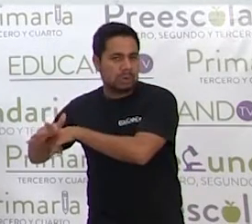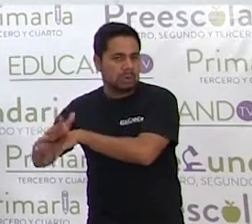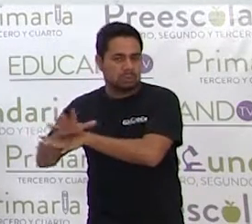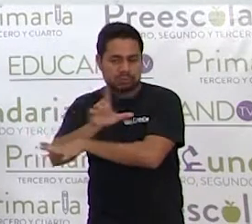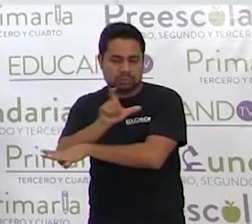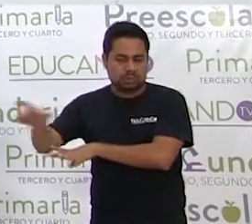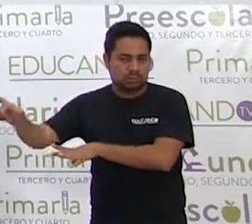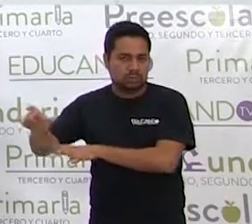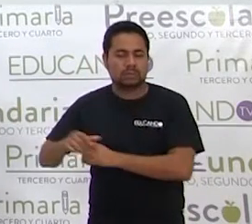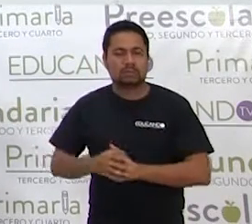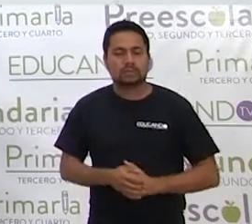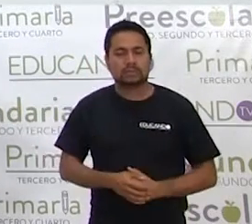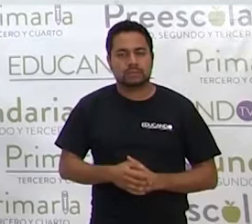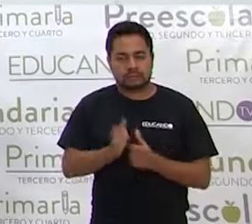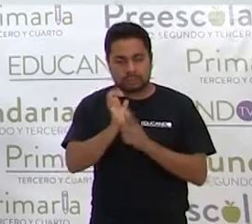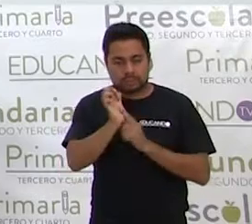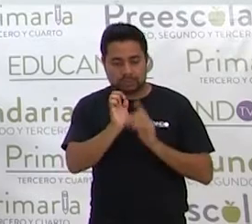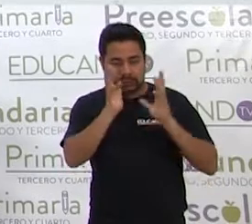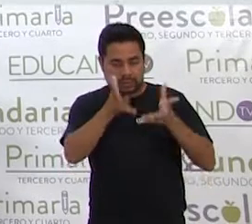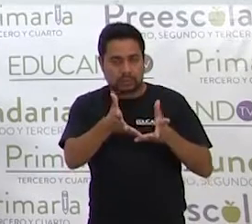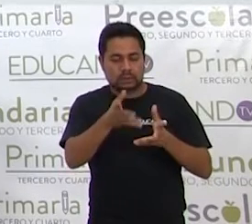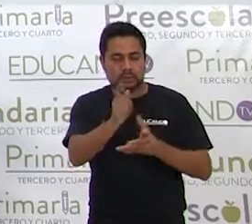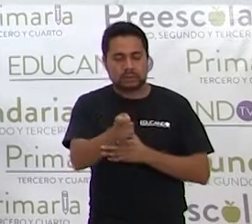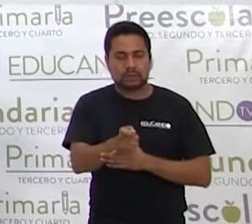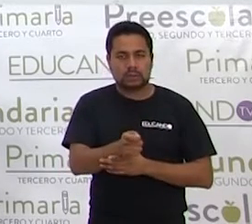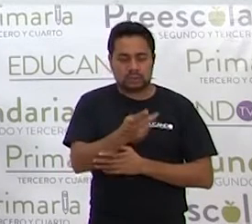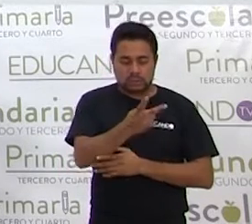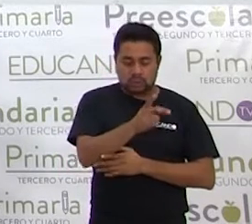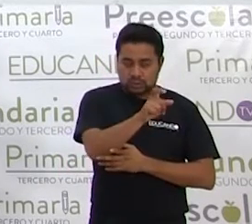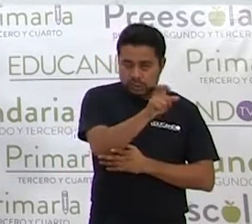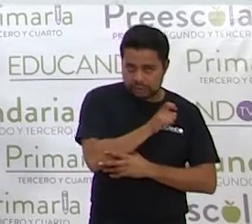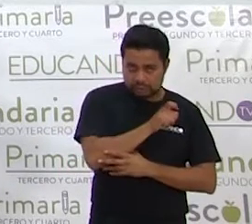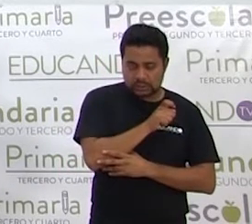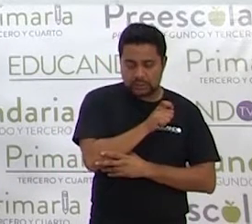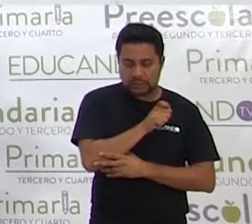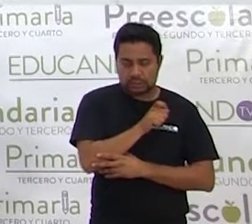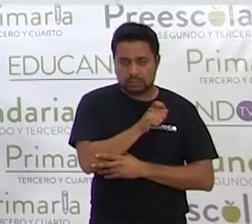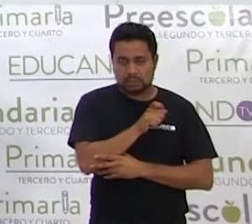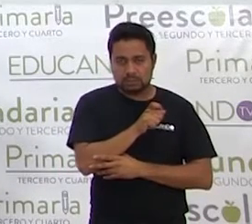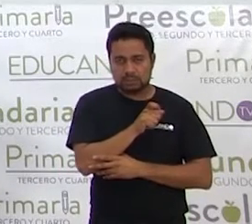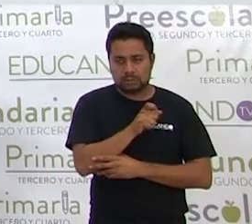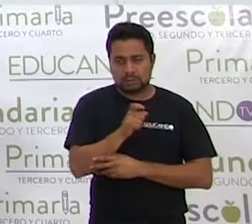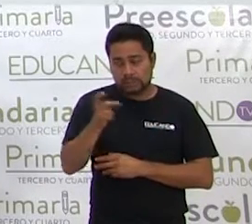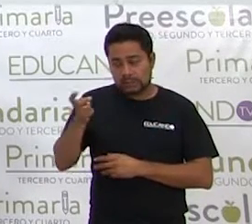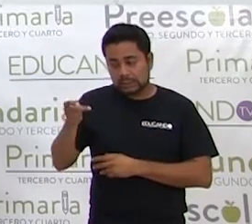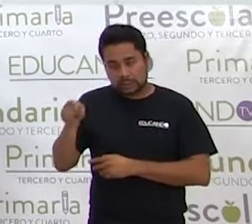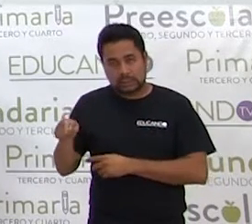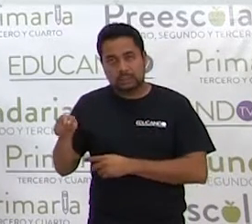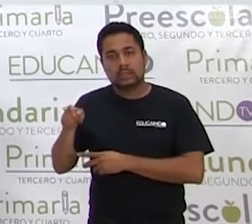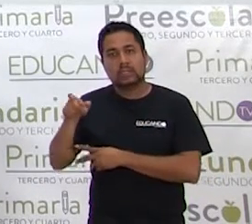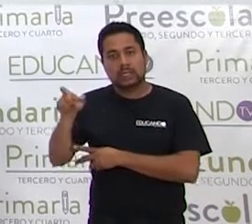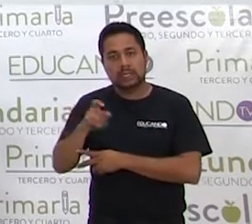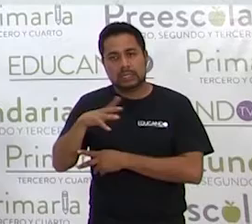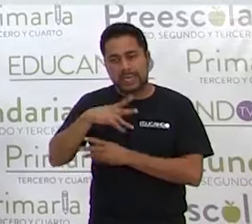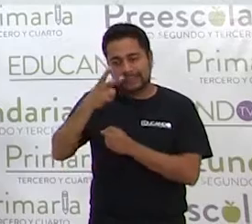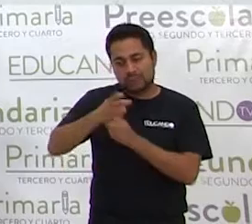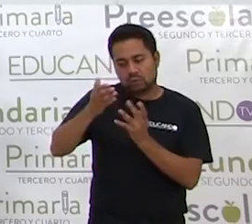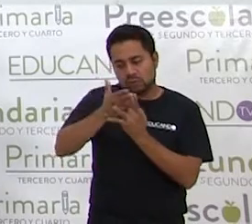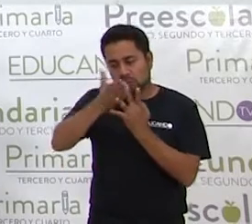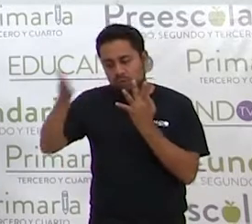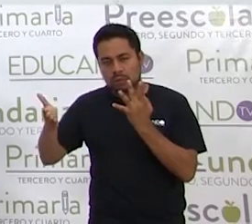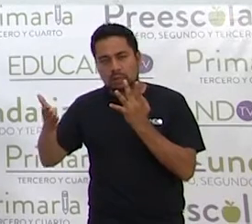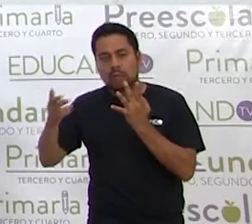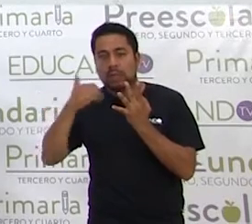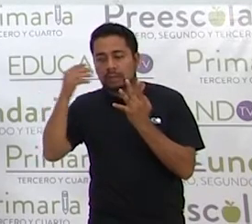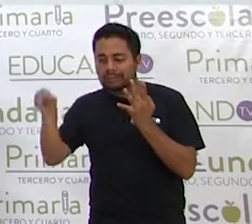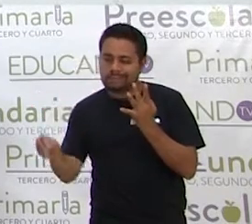números entonces aquí quedaría como 2x si está x está en el segundo miembro lo vamos a